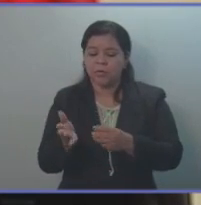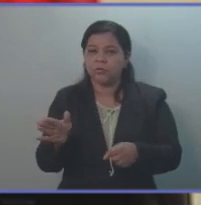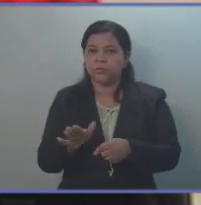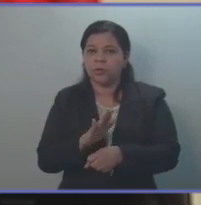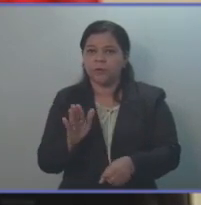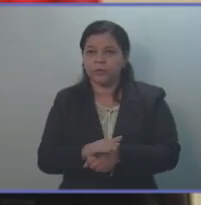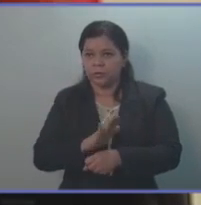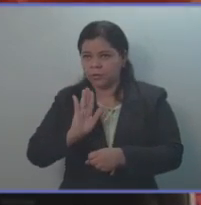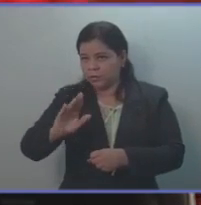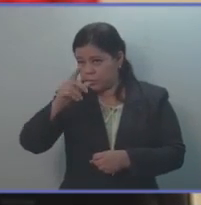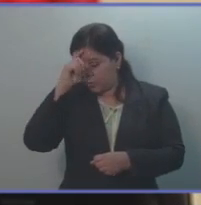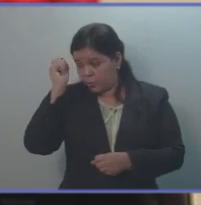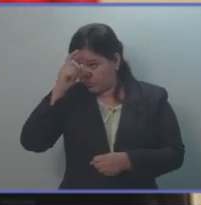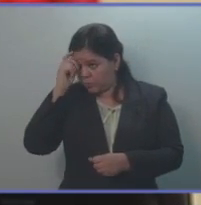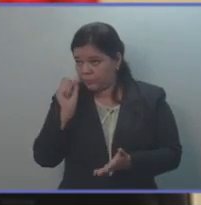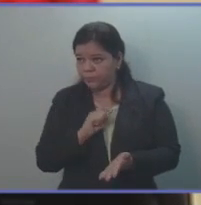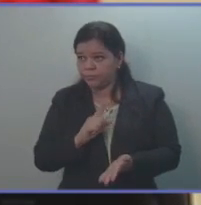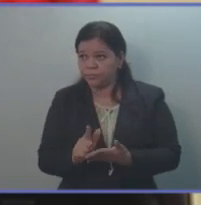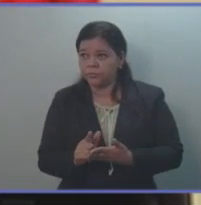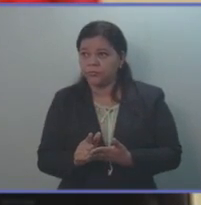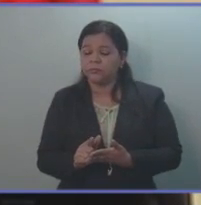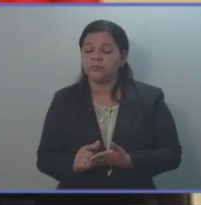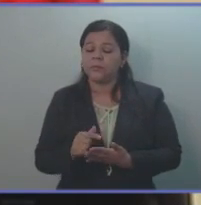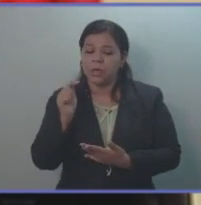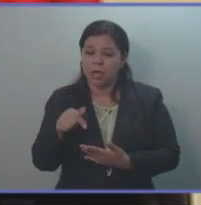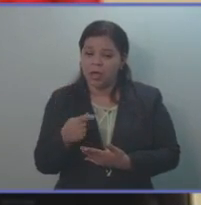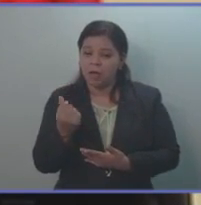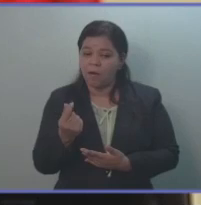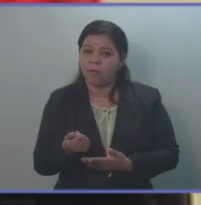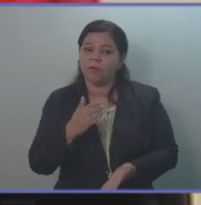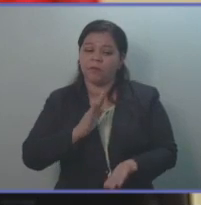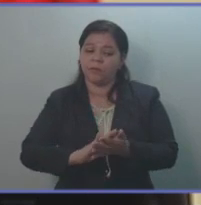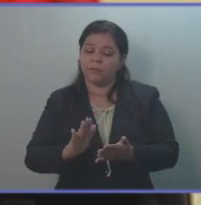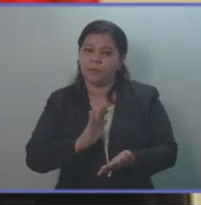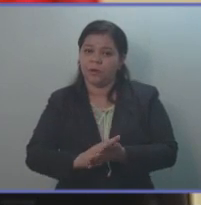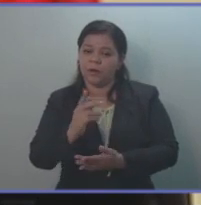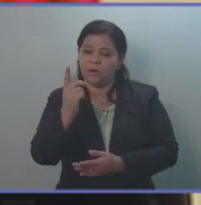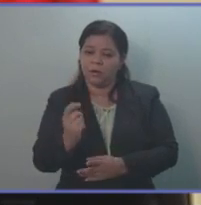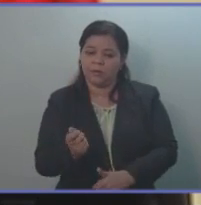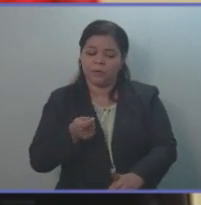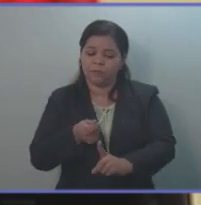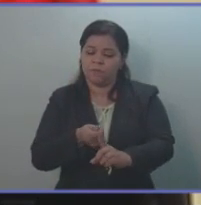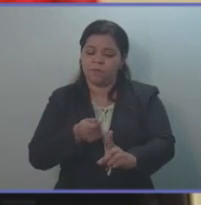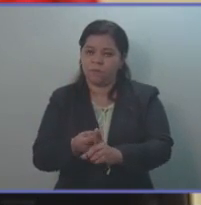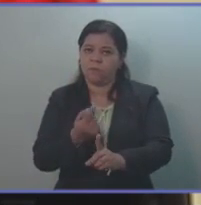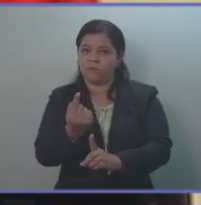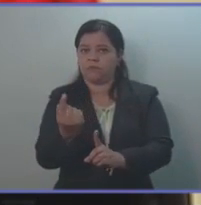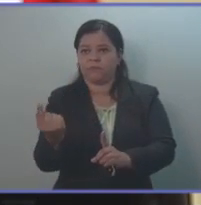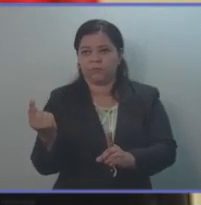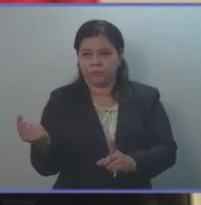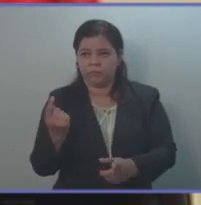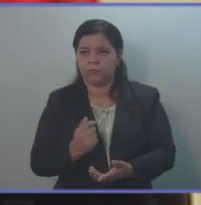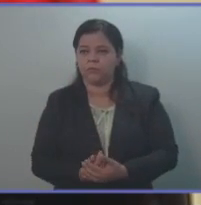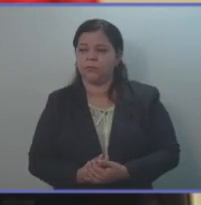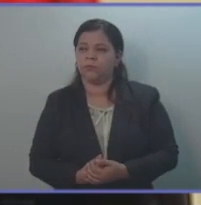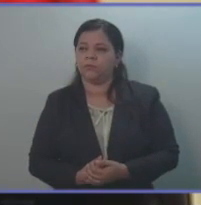para el funcionamiento escolar, recursos con los cuales se paga el salario de este personal.